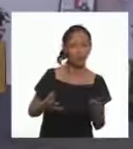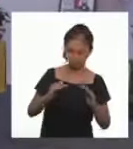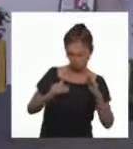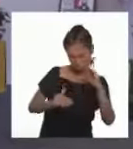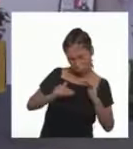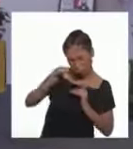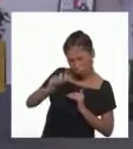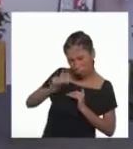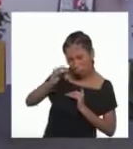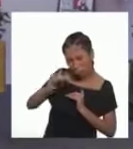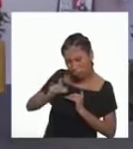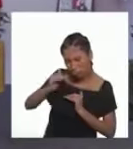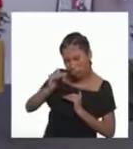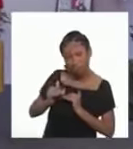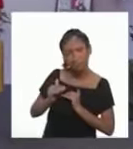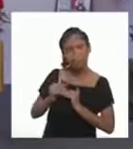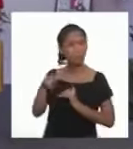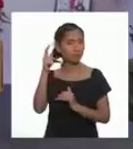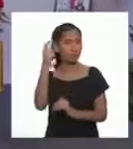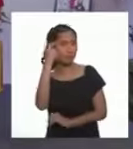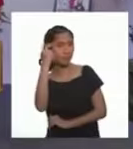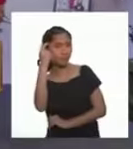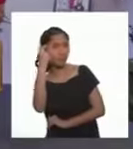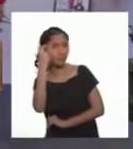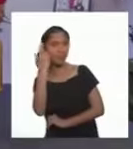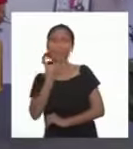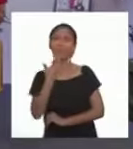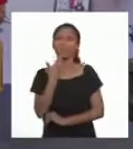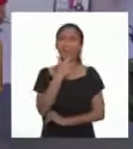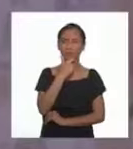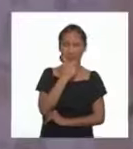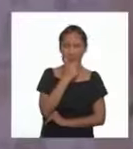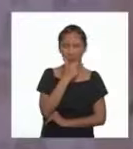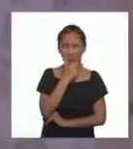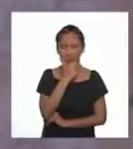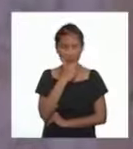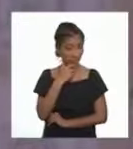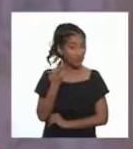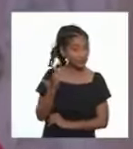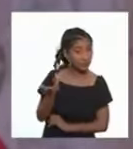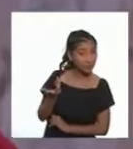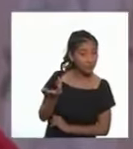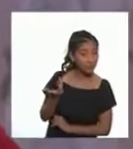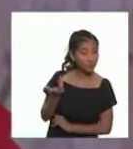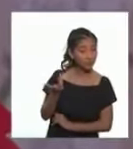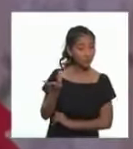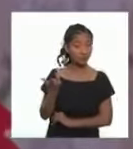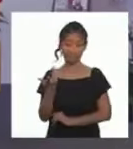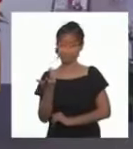Tranquilo, Calcetín. Pensemos cómo podemos resolver el problema. ¡Sí!